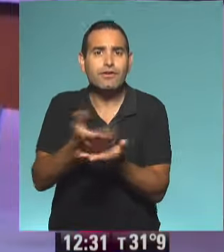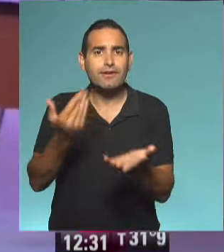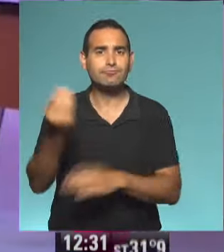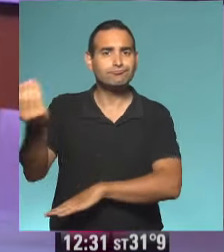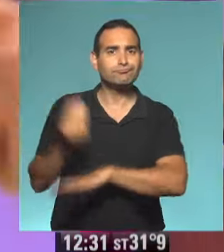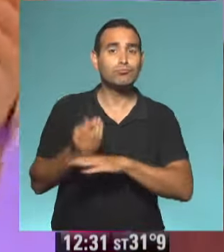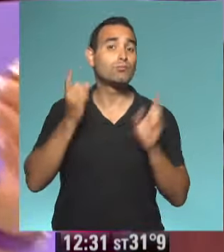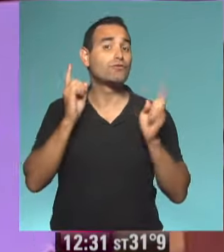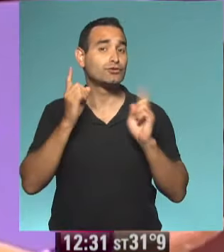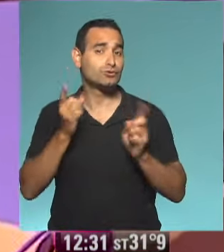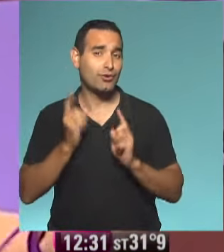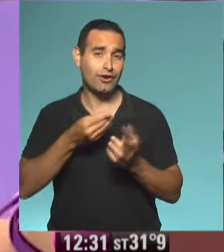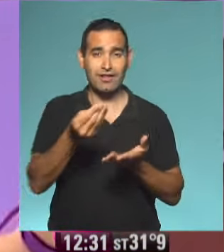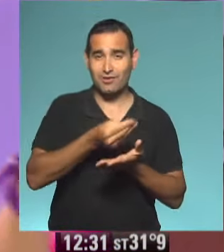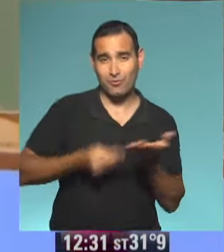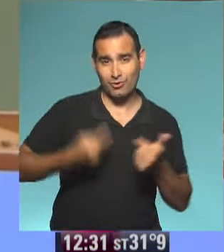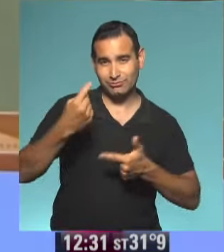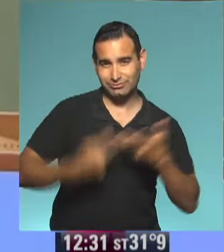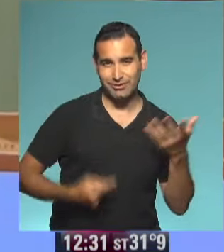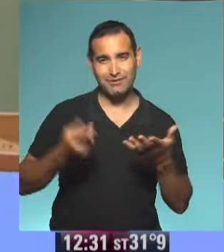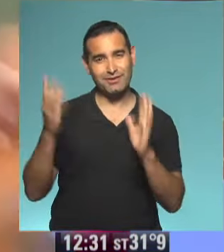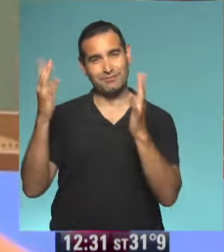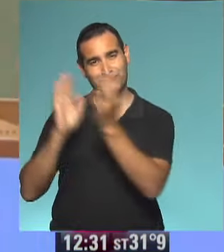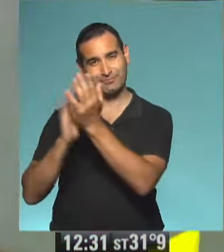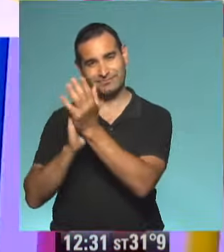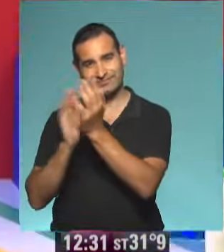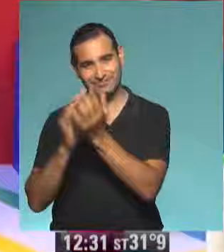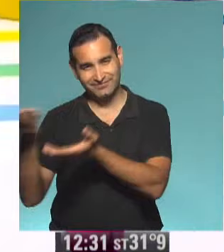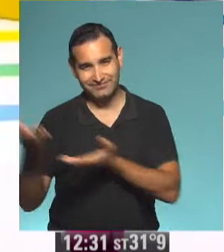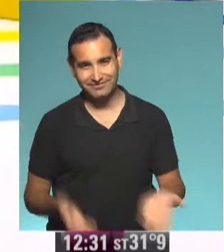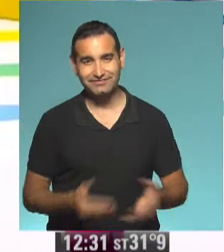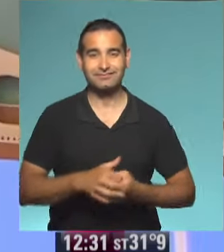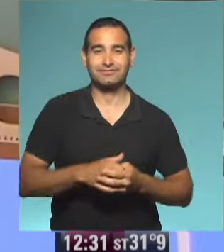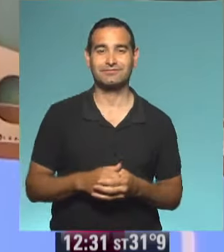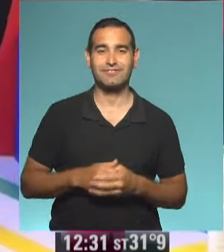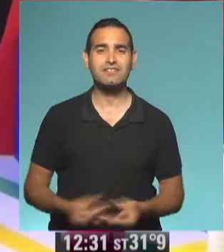profesora de plástica. ¡Un aplauso! ¿Qué pasa